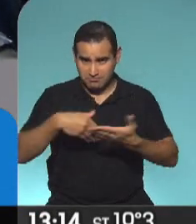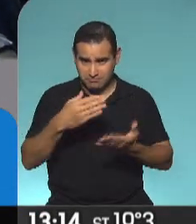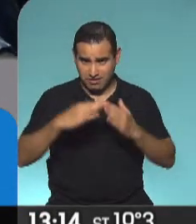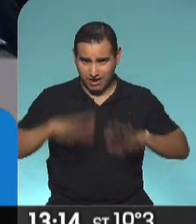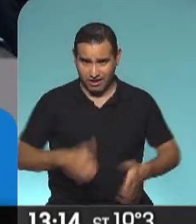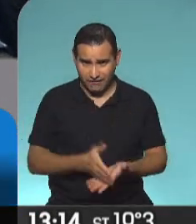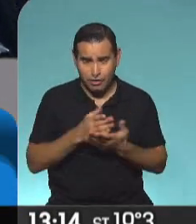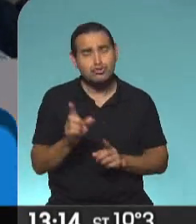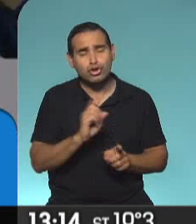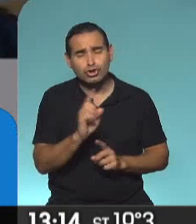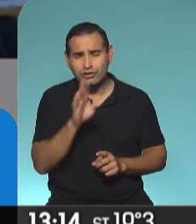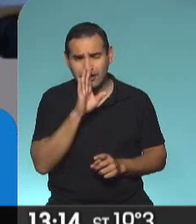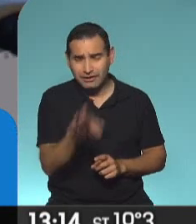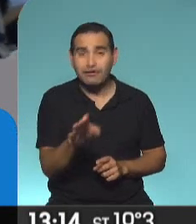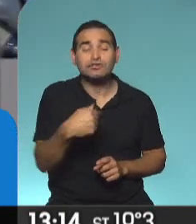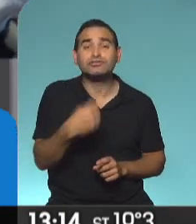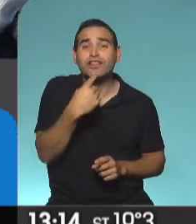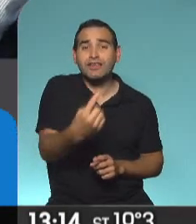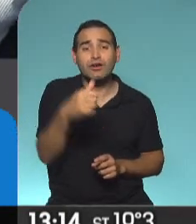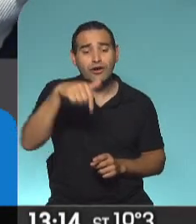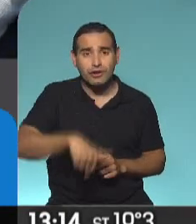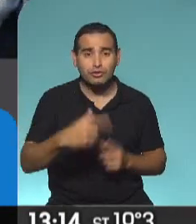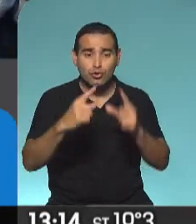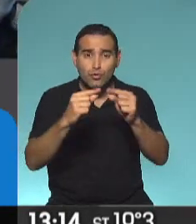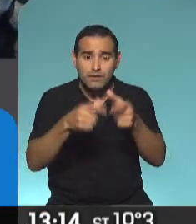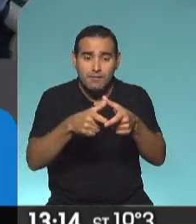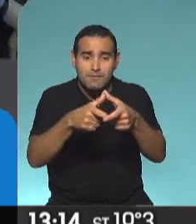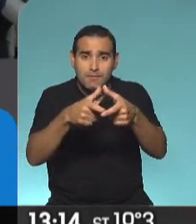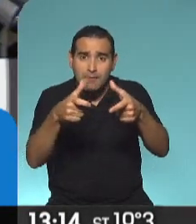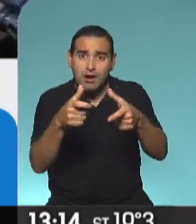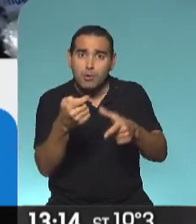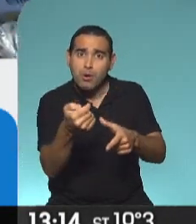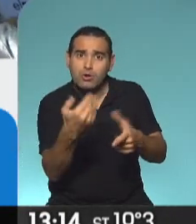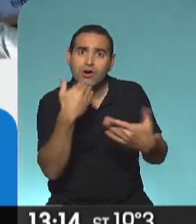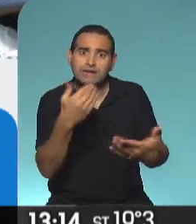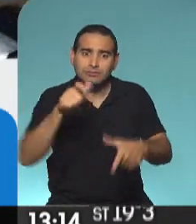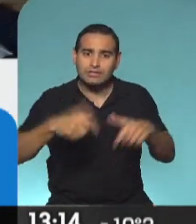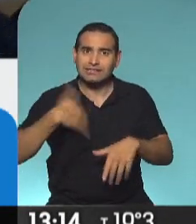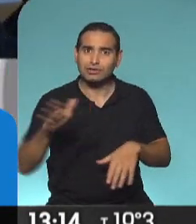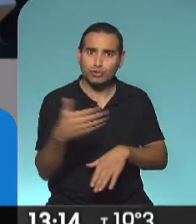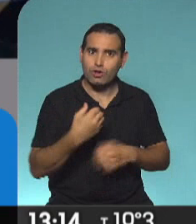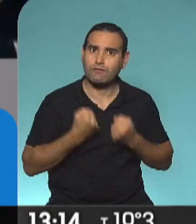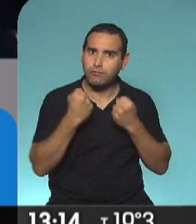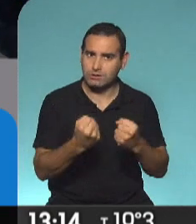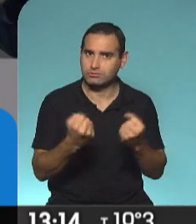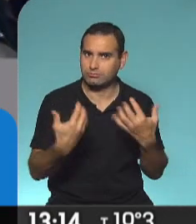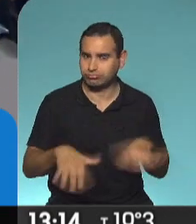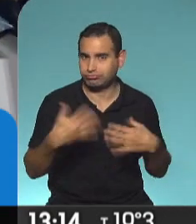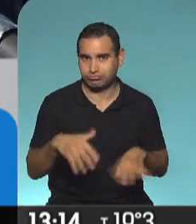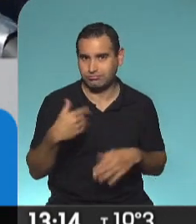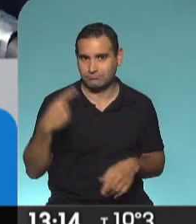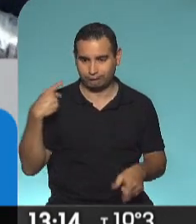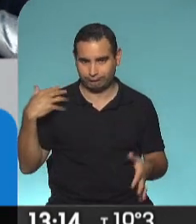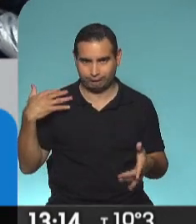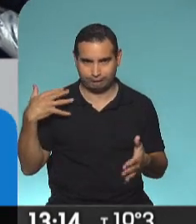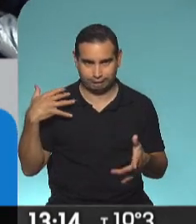No tiene nada que ver. Yo lo que le digo es, esto es producto del esfuerzo de todos los argentinos. Todos los argentinos hemos hecho un esfuerzo durante todo este